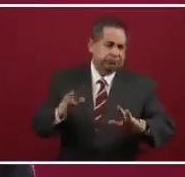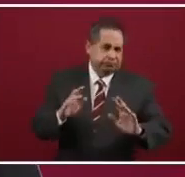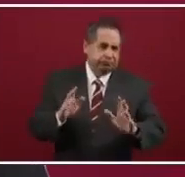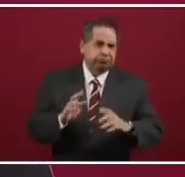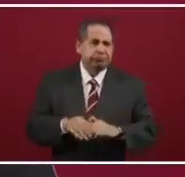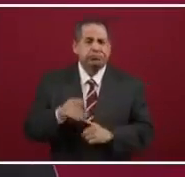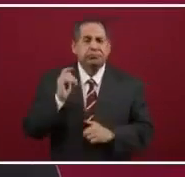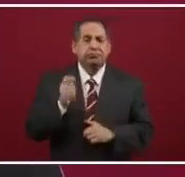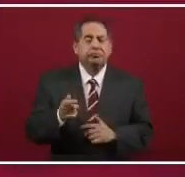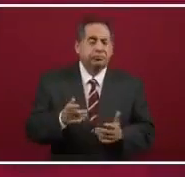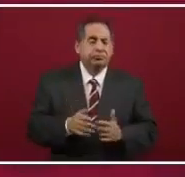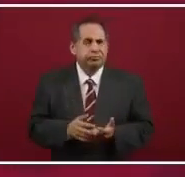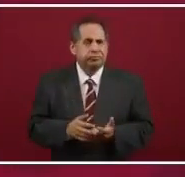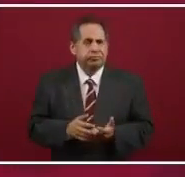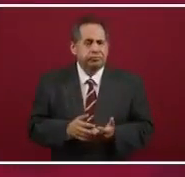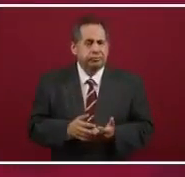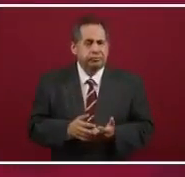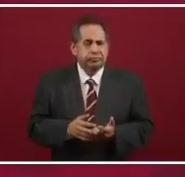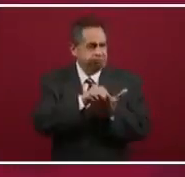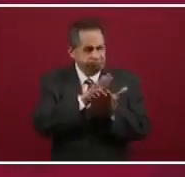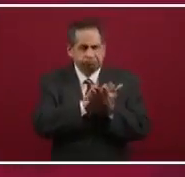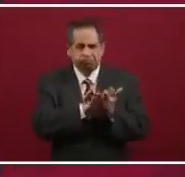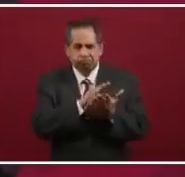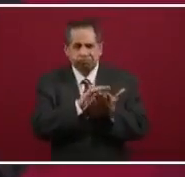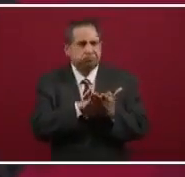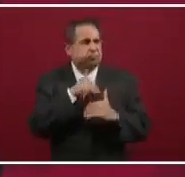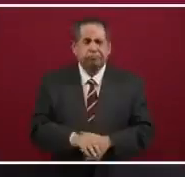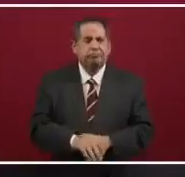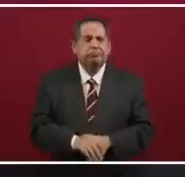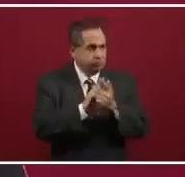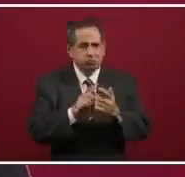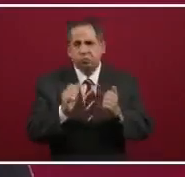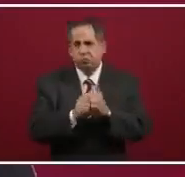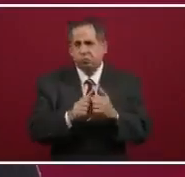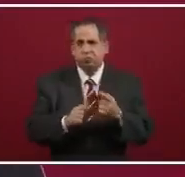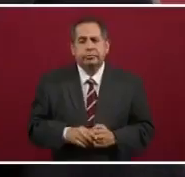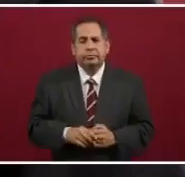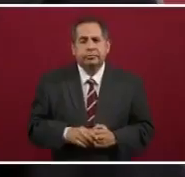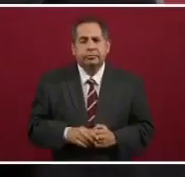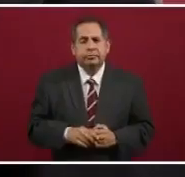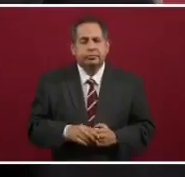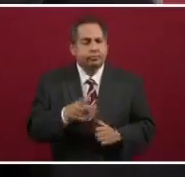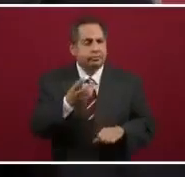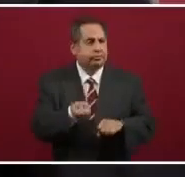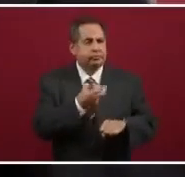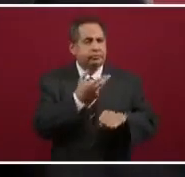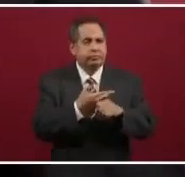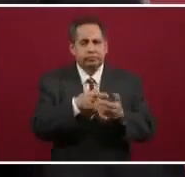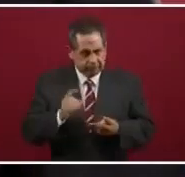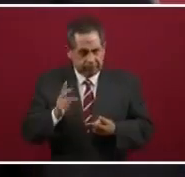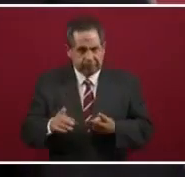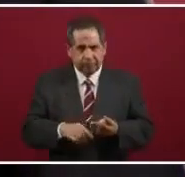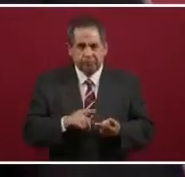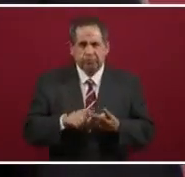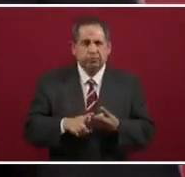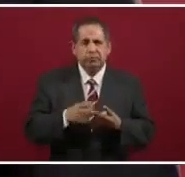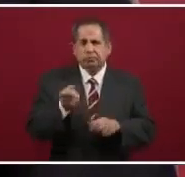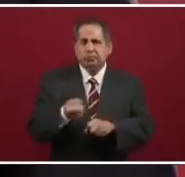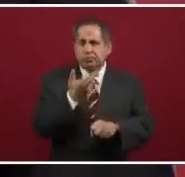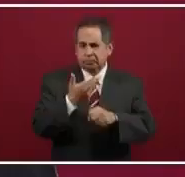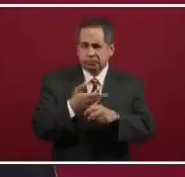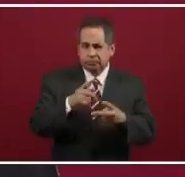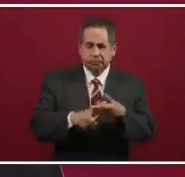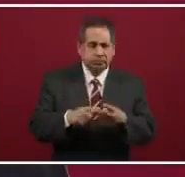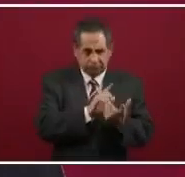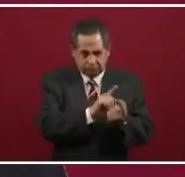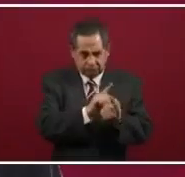informado que se tienen concertadas entrevistas con la Secretaría de Agricultura, con la Secretaría